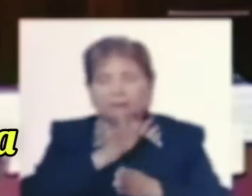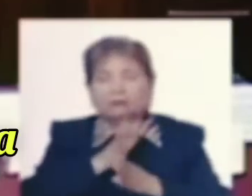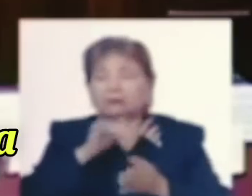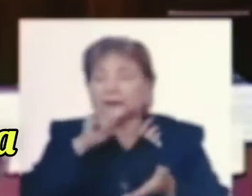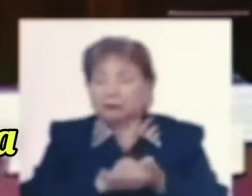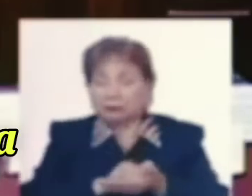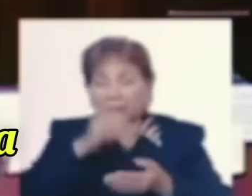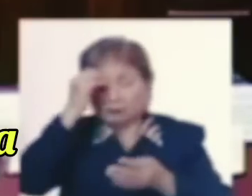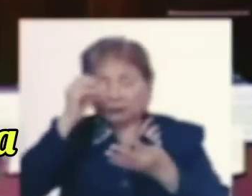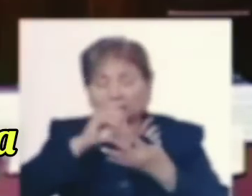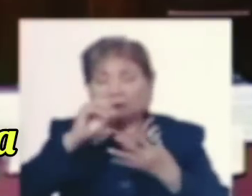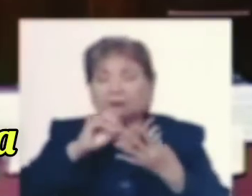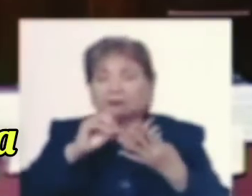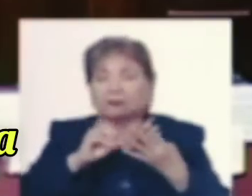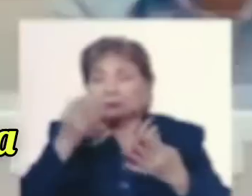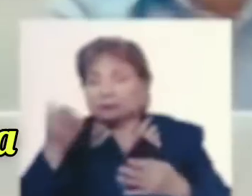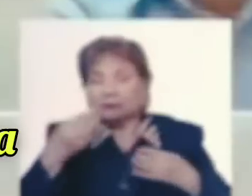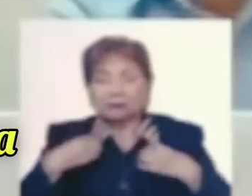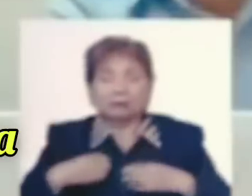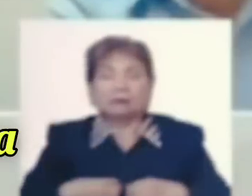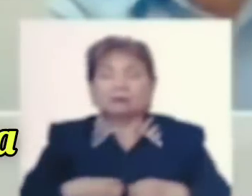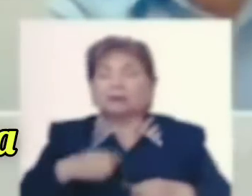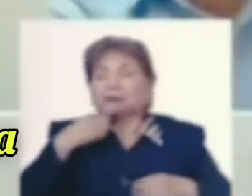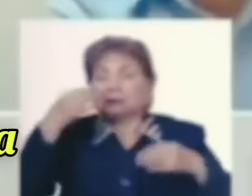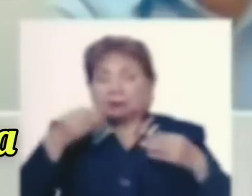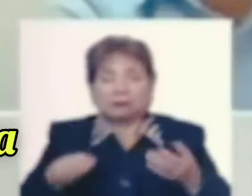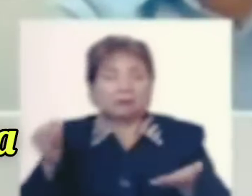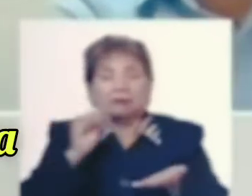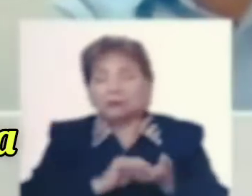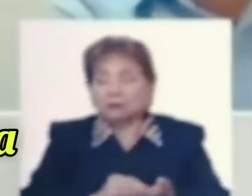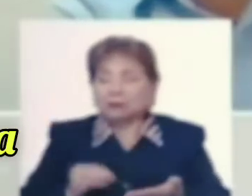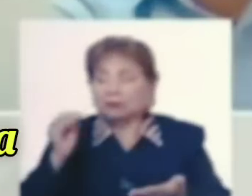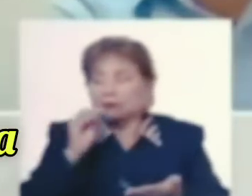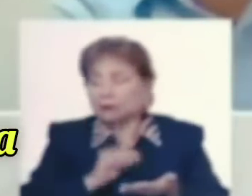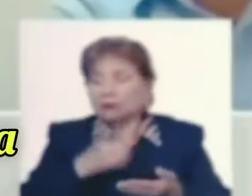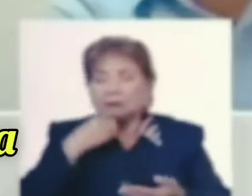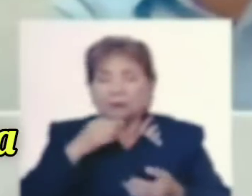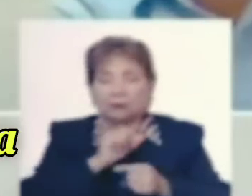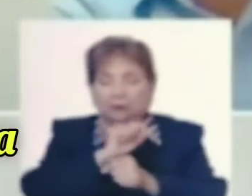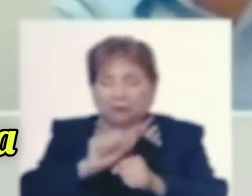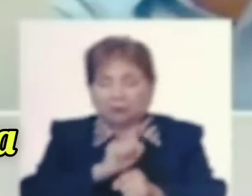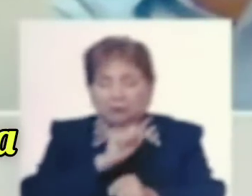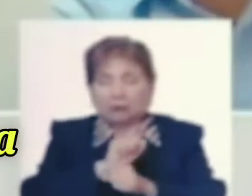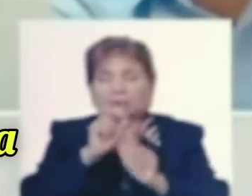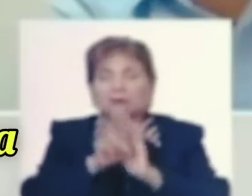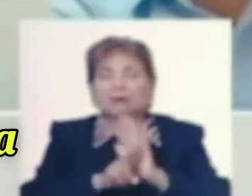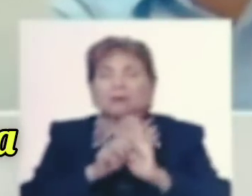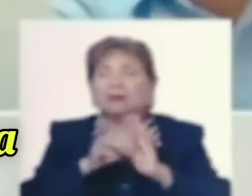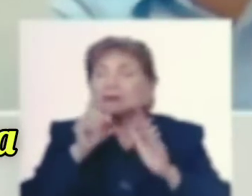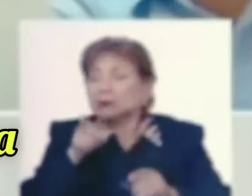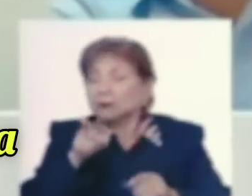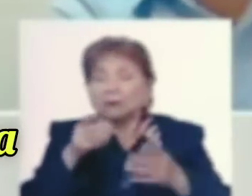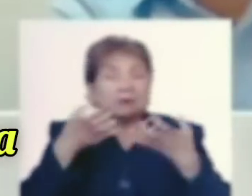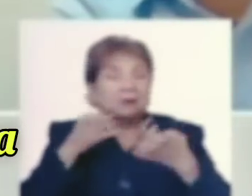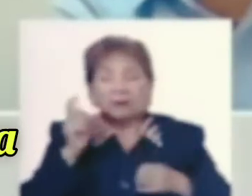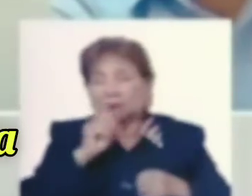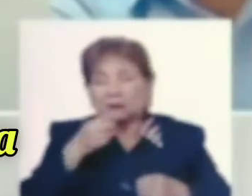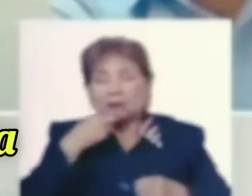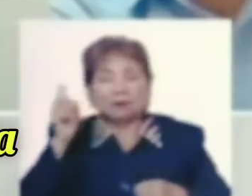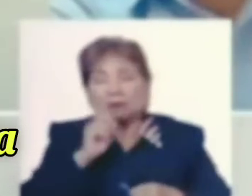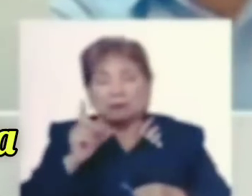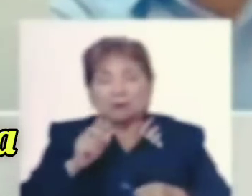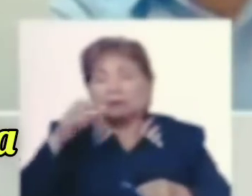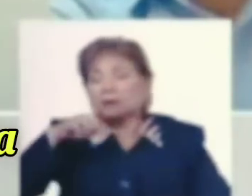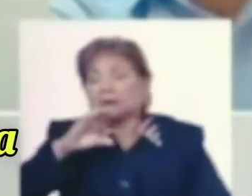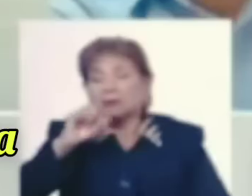Así que siendo objetivo, señor abogado, su patrocinado en reiteradas oportunidades ha sido citado de manera virtual. Entonces, si usted quiere decir que no dice la